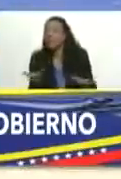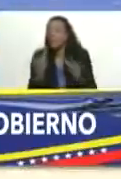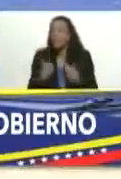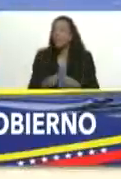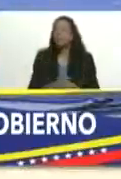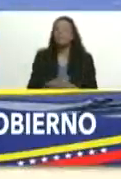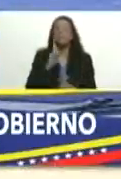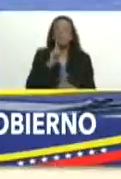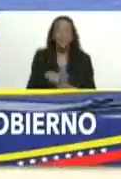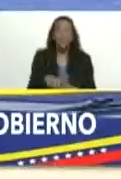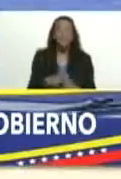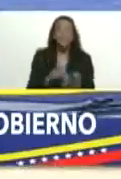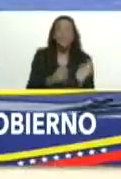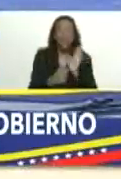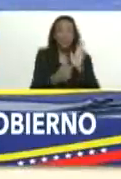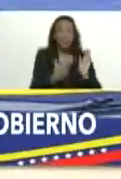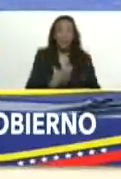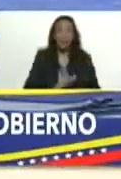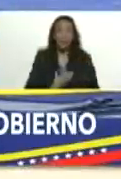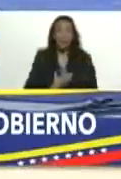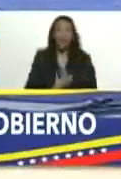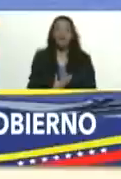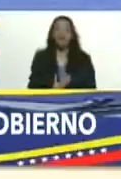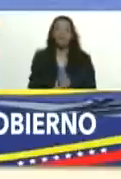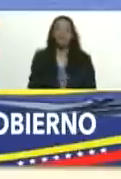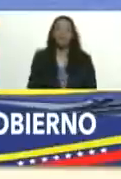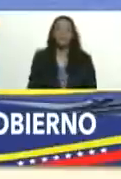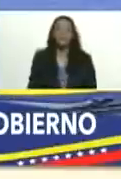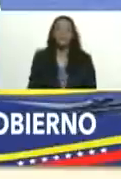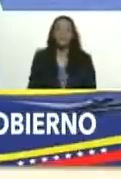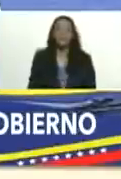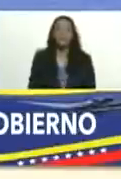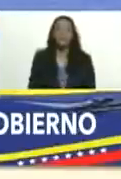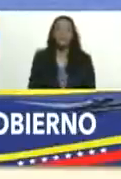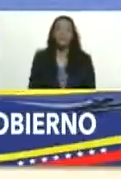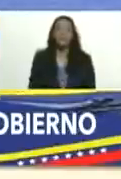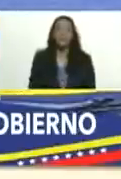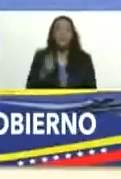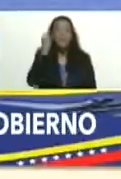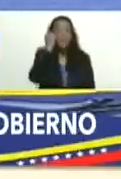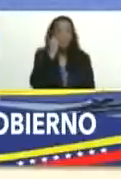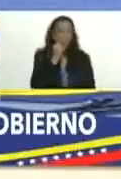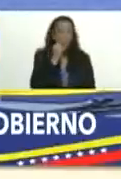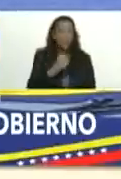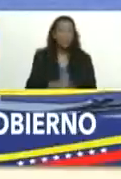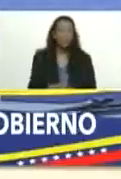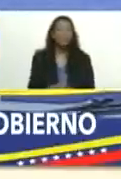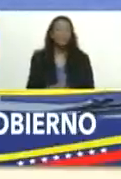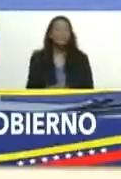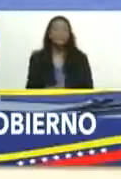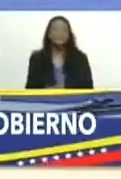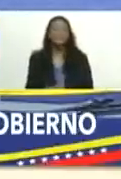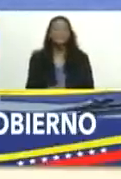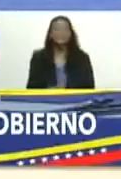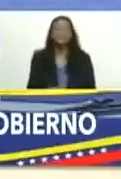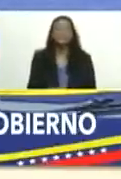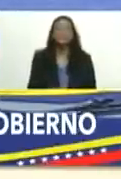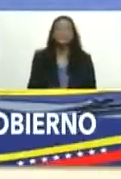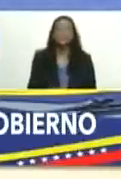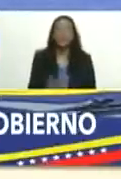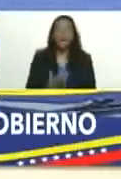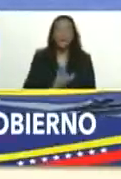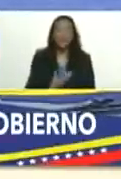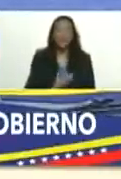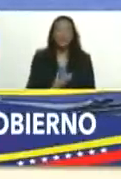Igualmente se encuentra el alcalde de Carúpano. Saludo a la gente de Carúpano. El alcalde